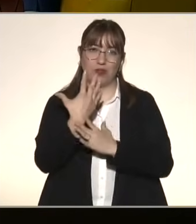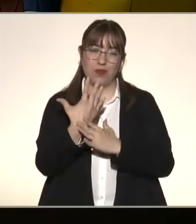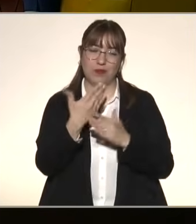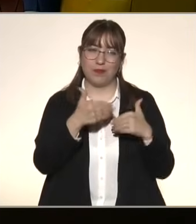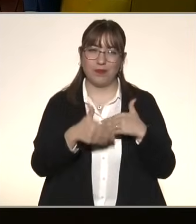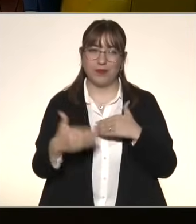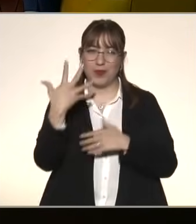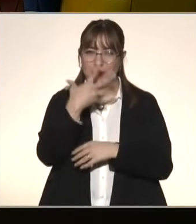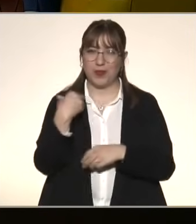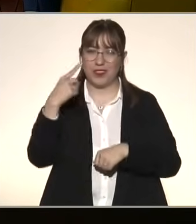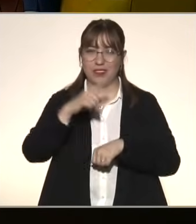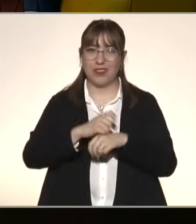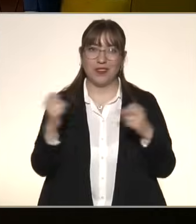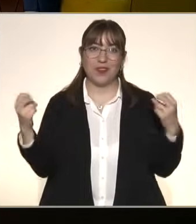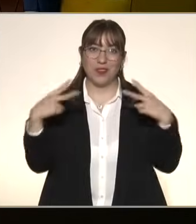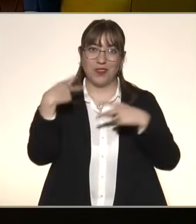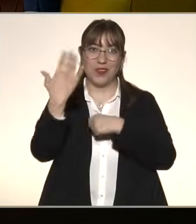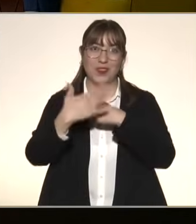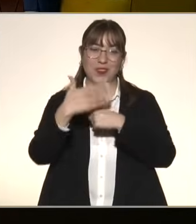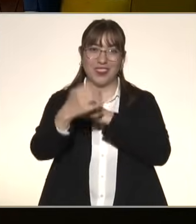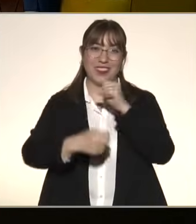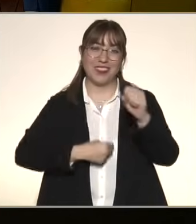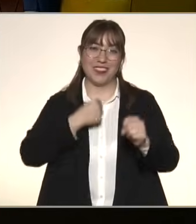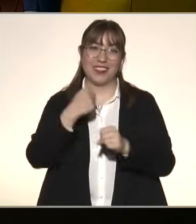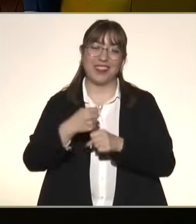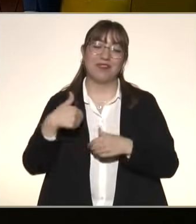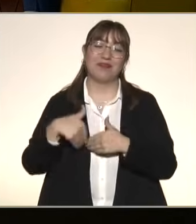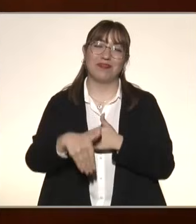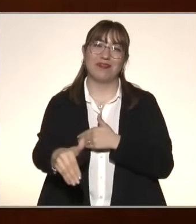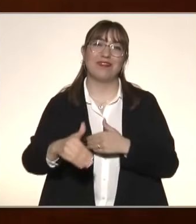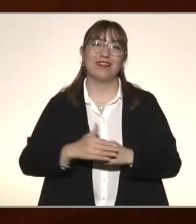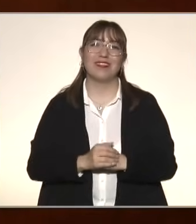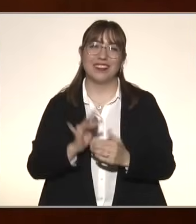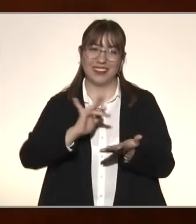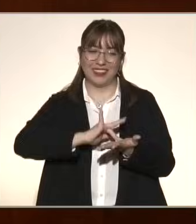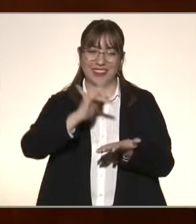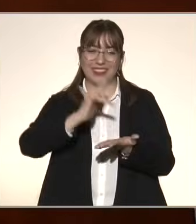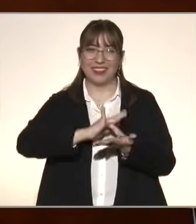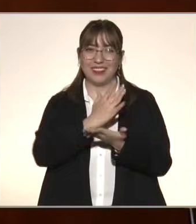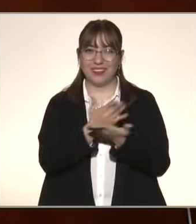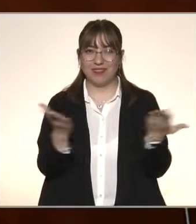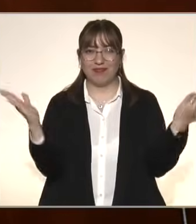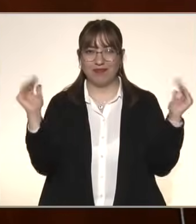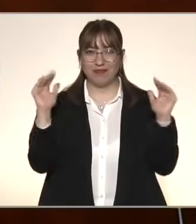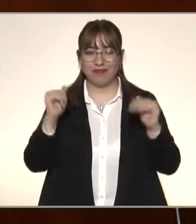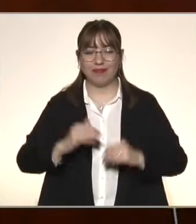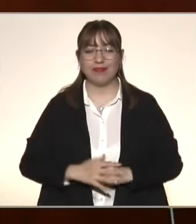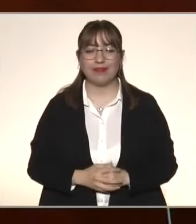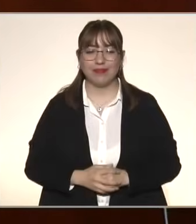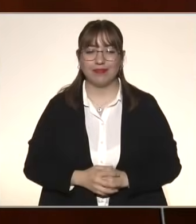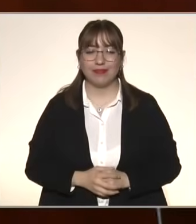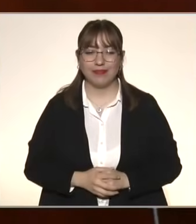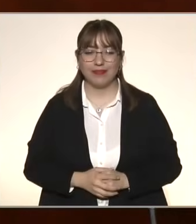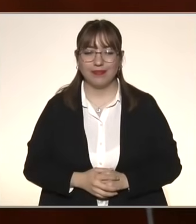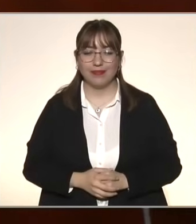estos días y nos vemos el próximo año, que faltan unos pocos días. Gracias a todos. Hasta luego.